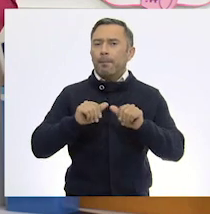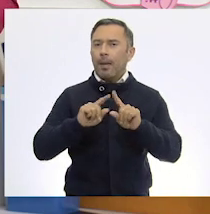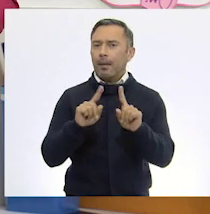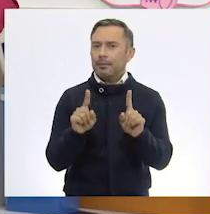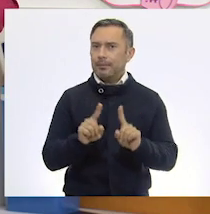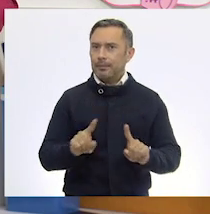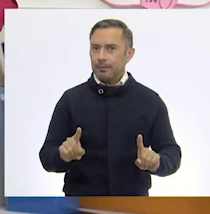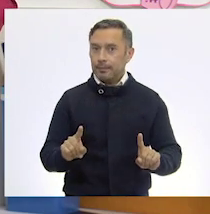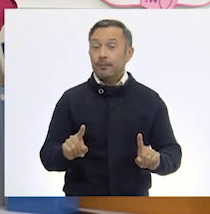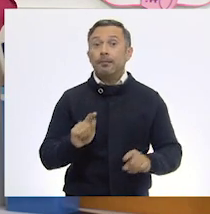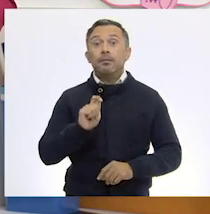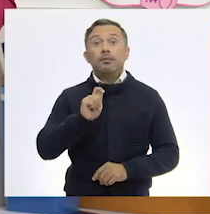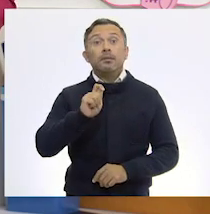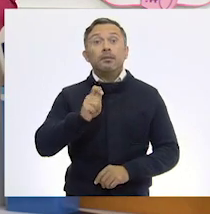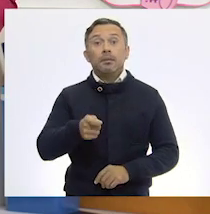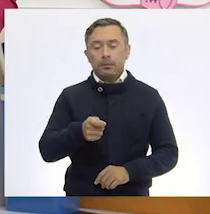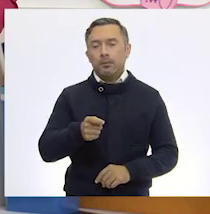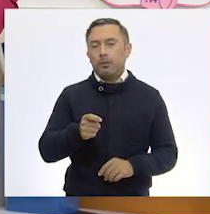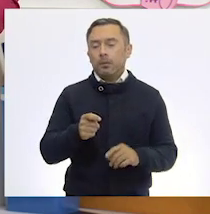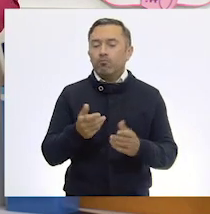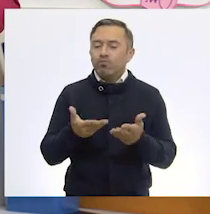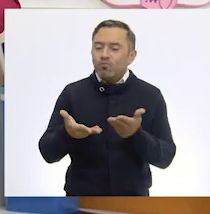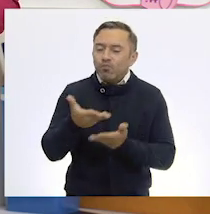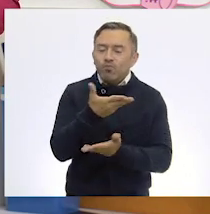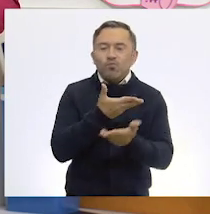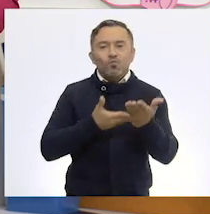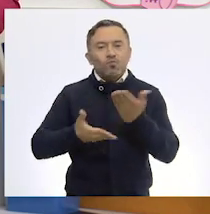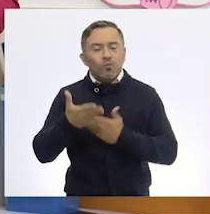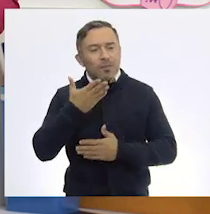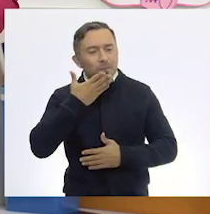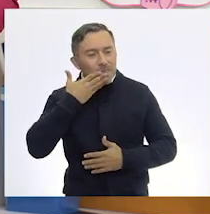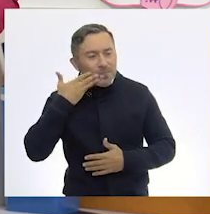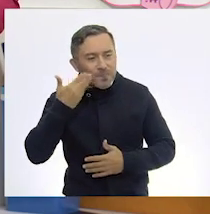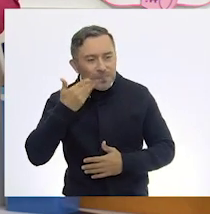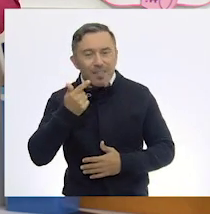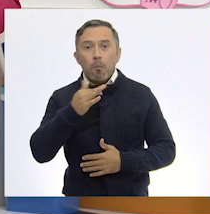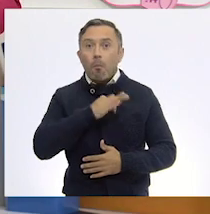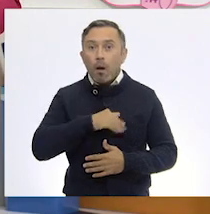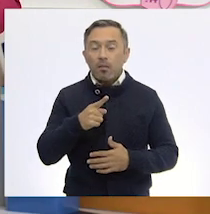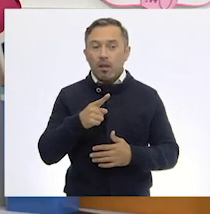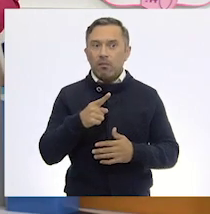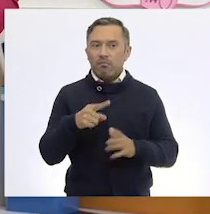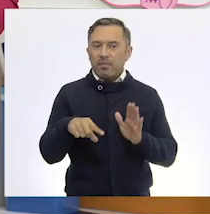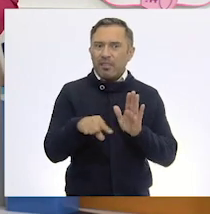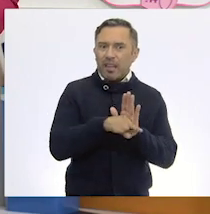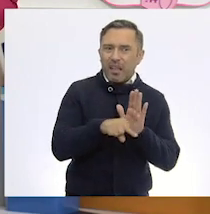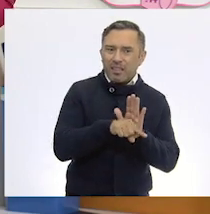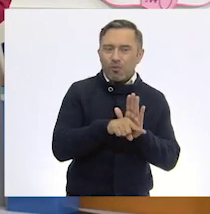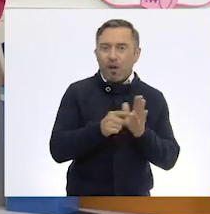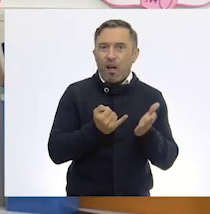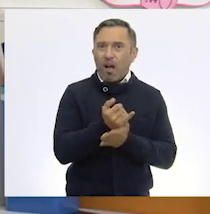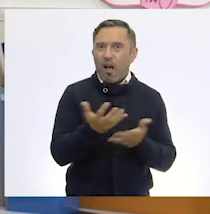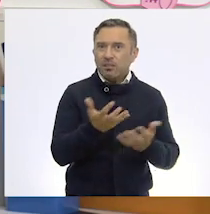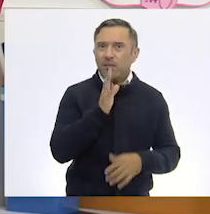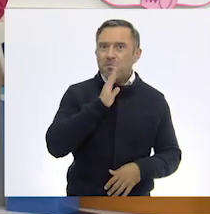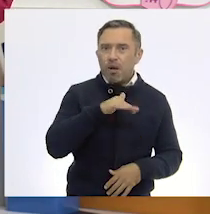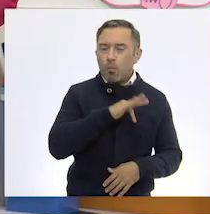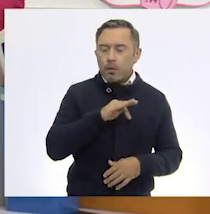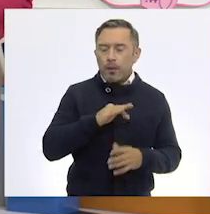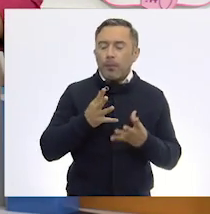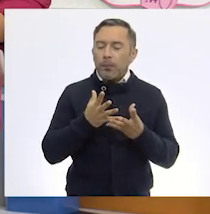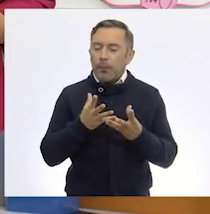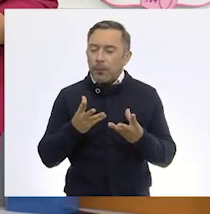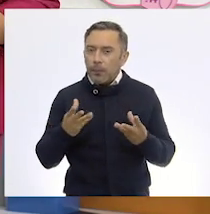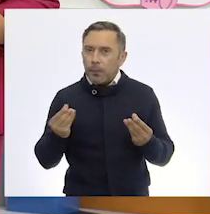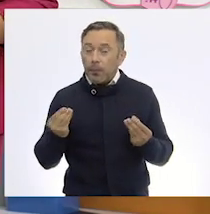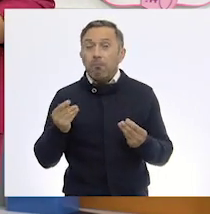ellas como una solución para atender los efectos negativos de las acciones, ya sea en nuestra familia,